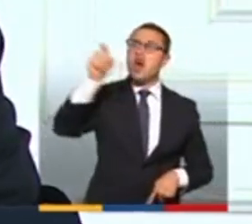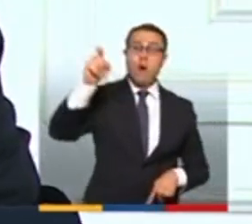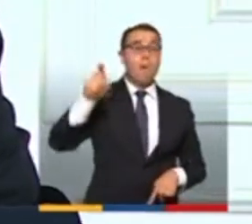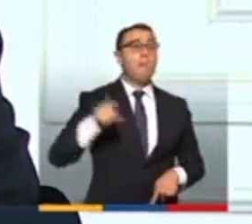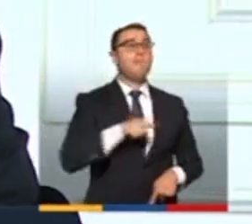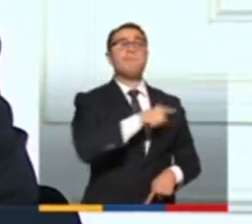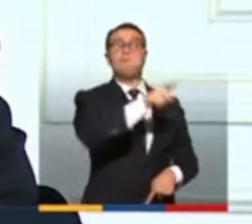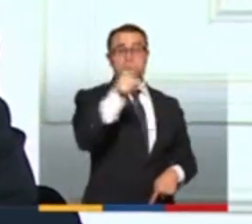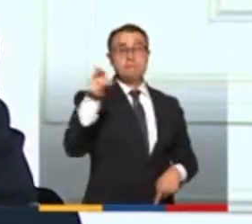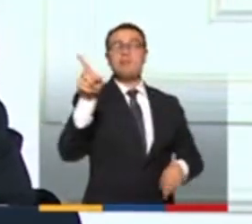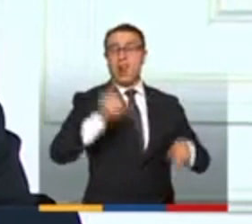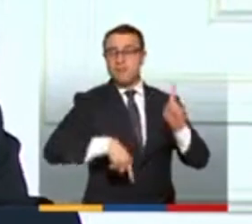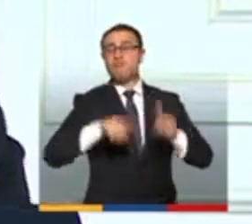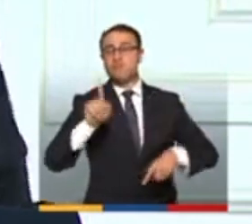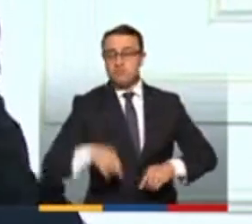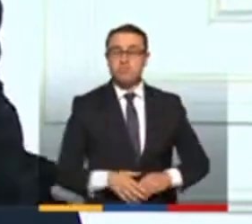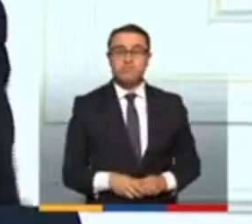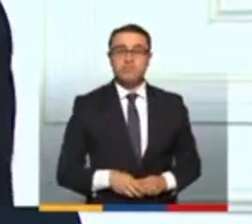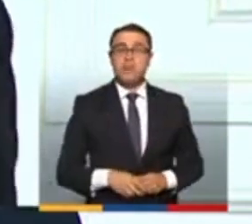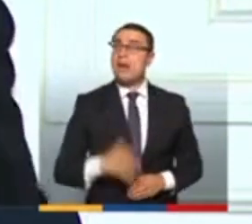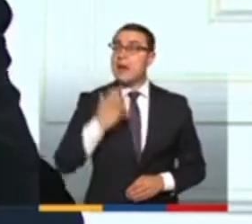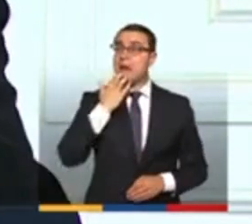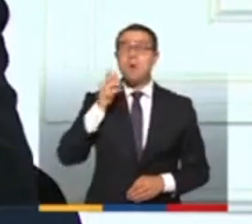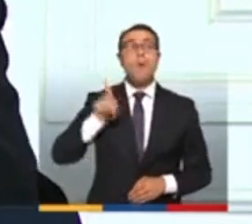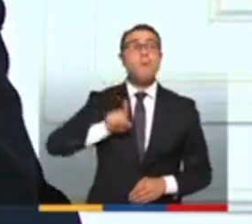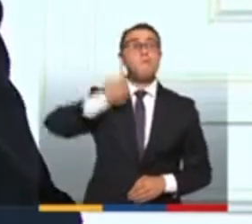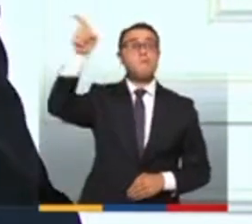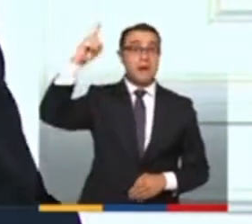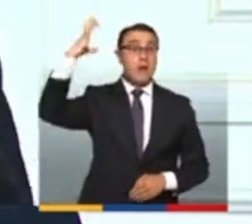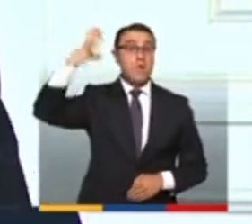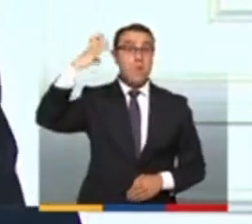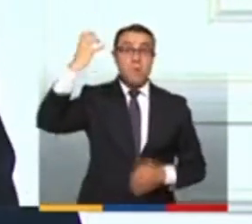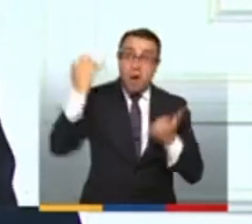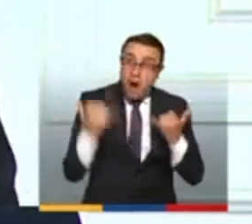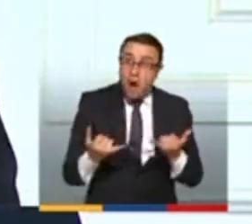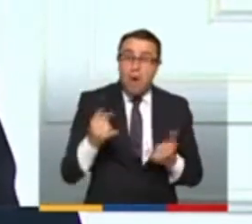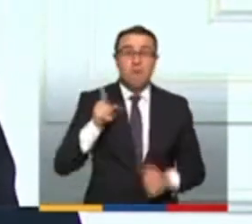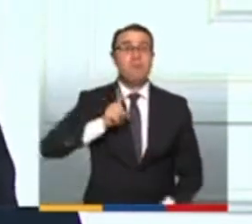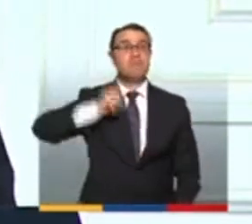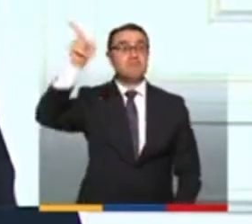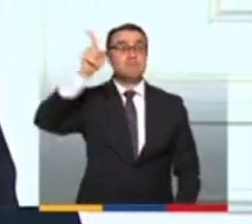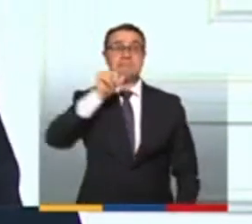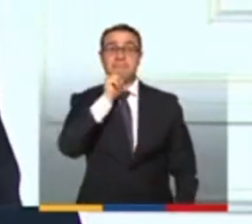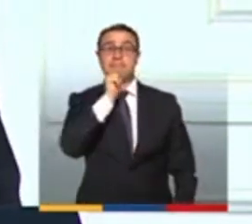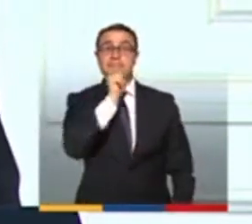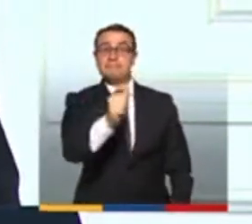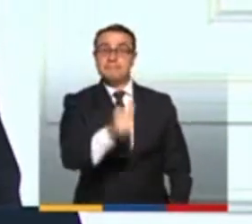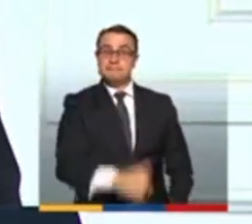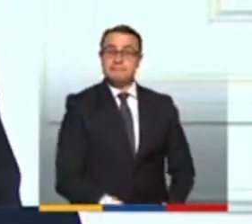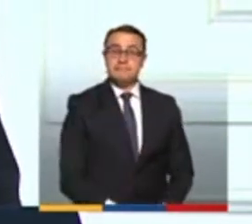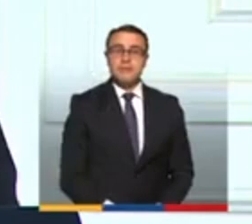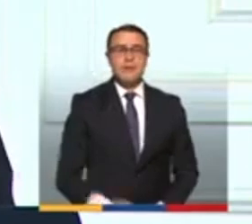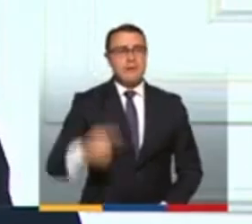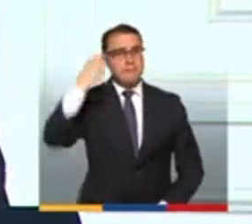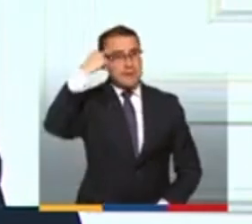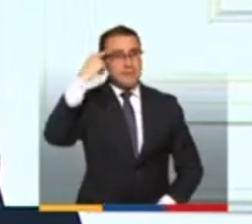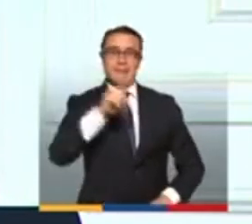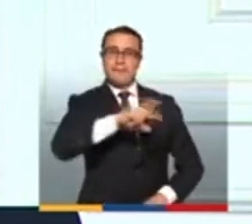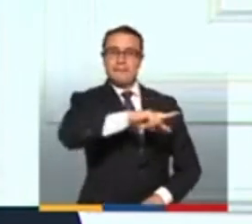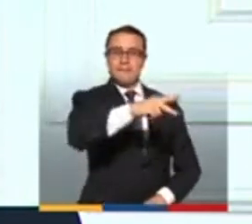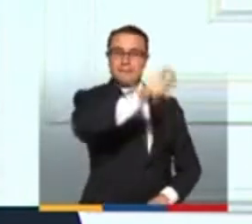de lamentable recordación en Europa y sobre todo ahora. Creer que el extranjero es malo per